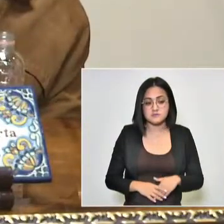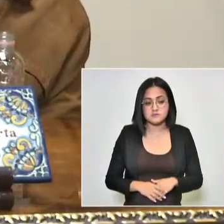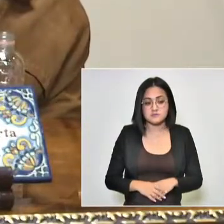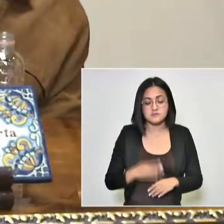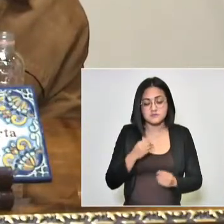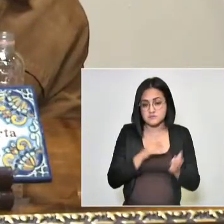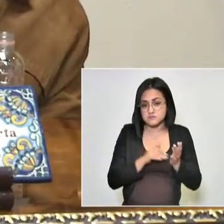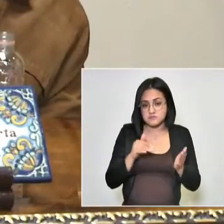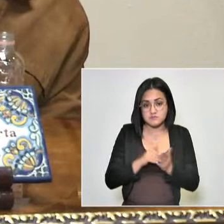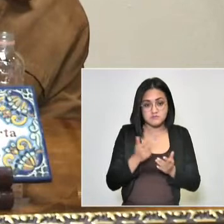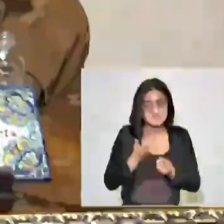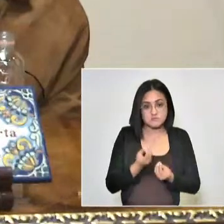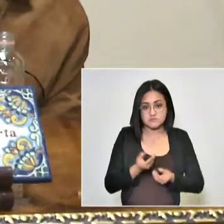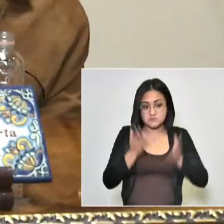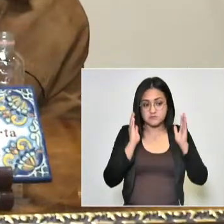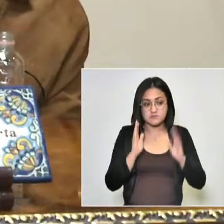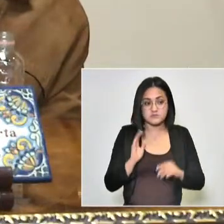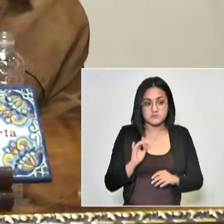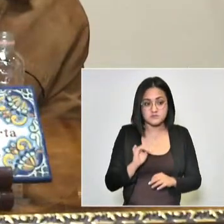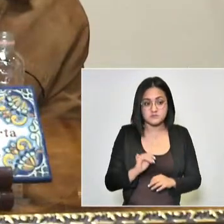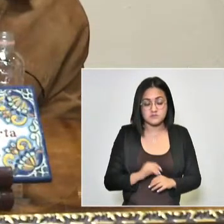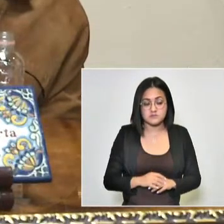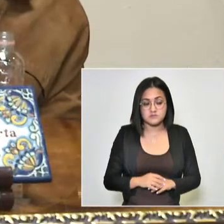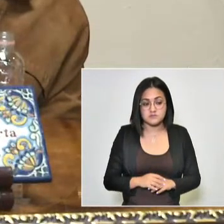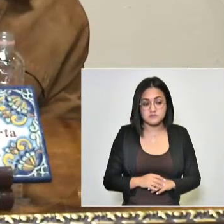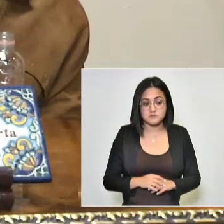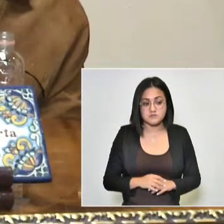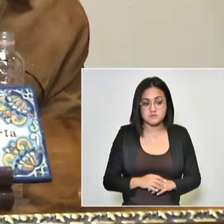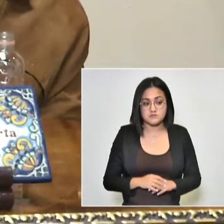Miles de millones de pesos al año.